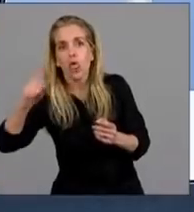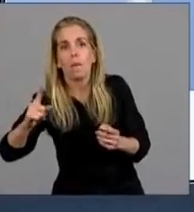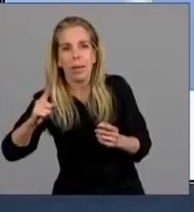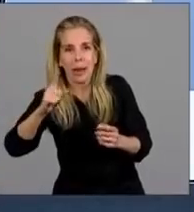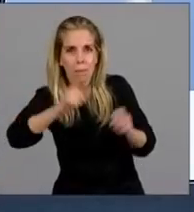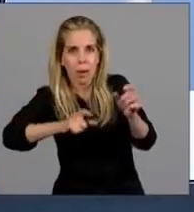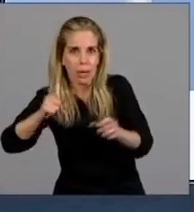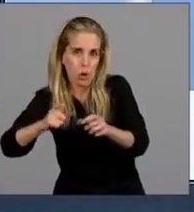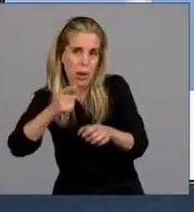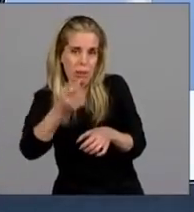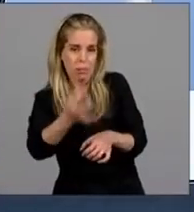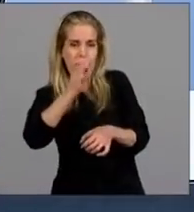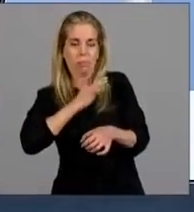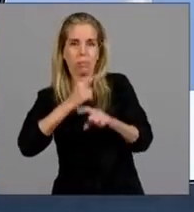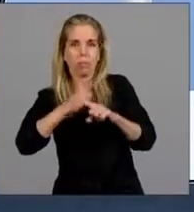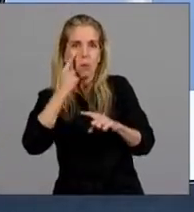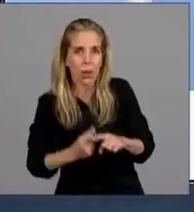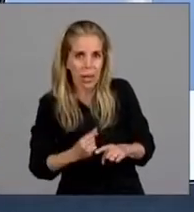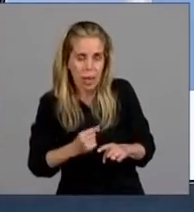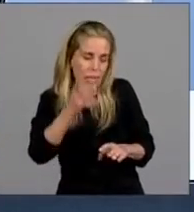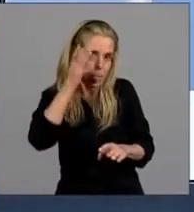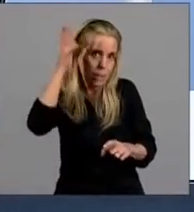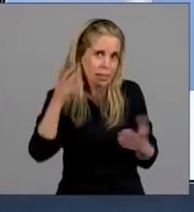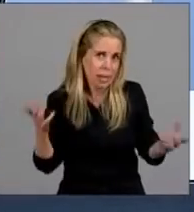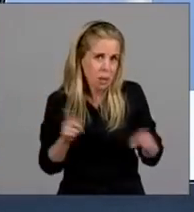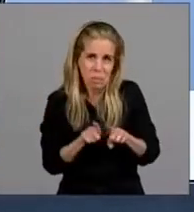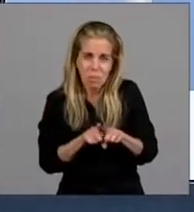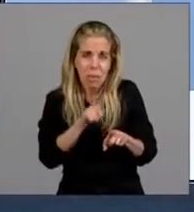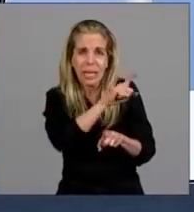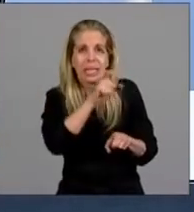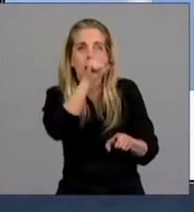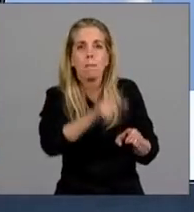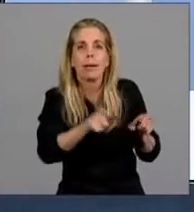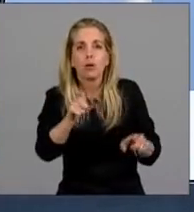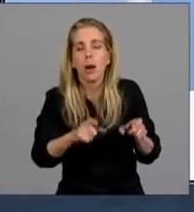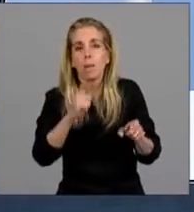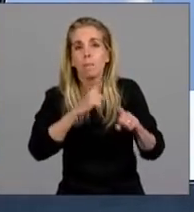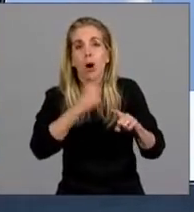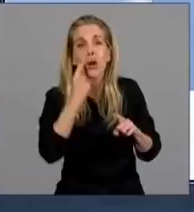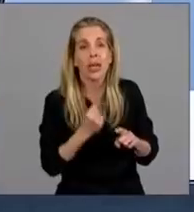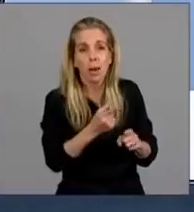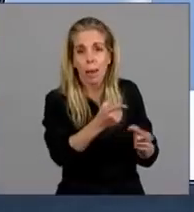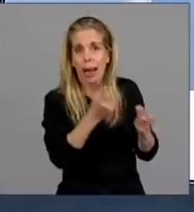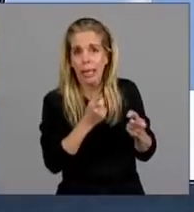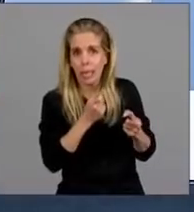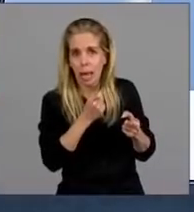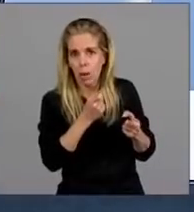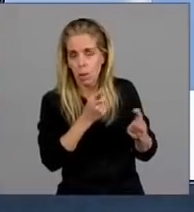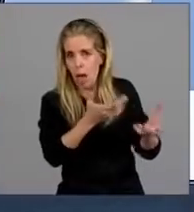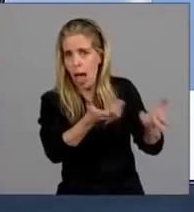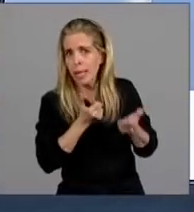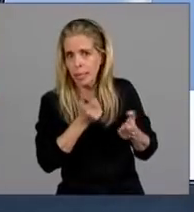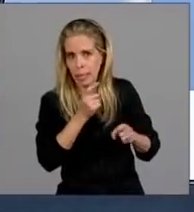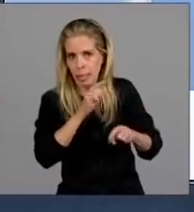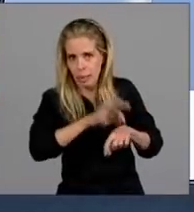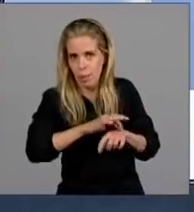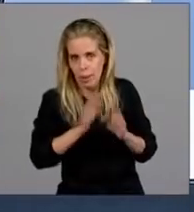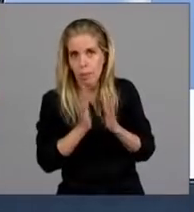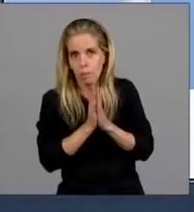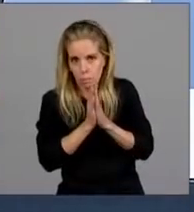entonces van a significar 100 personas por día que van a tener que ser asistidas. Este es el riesgo que tenemos. Por eso lo llamamos